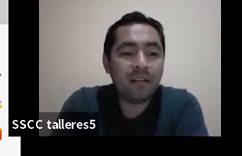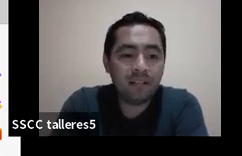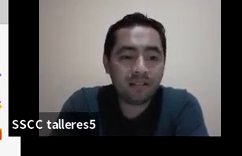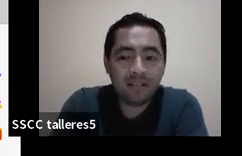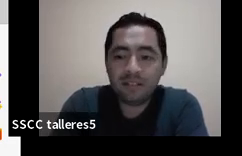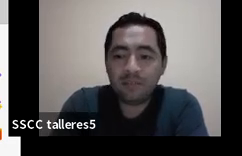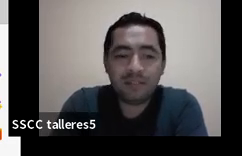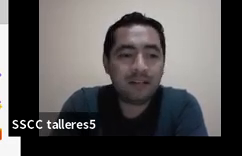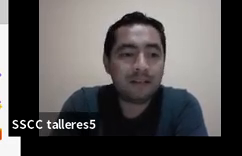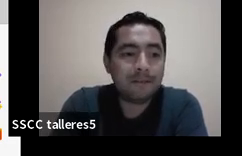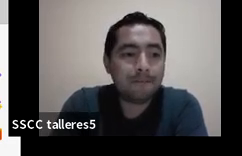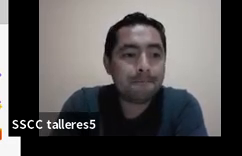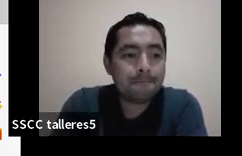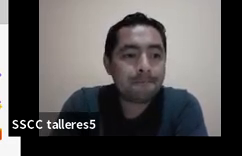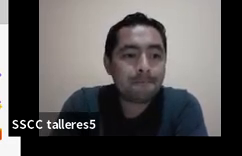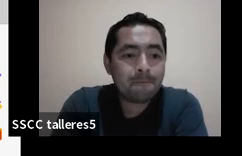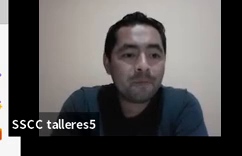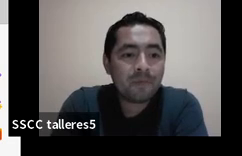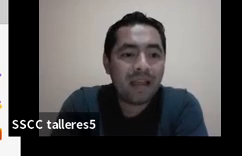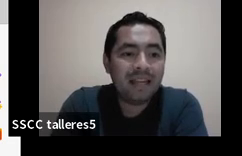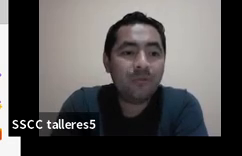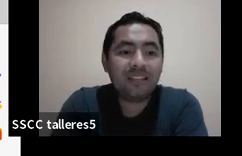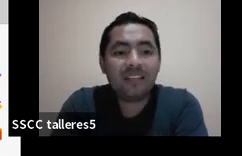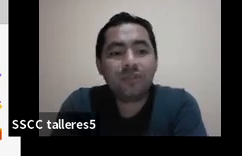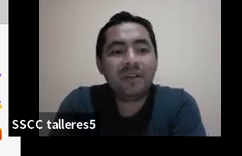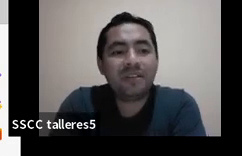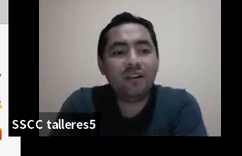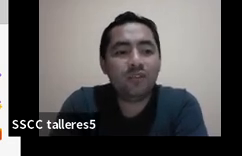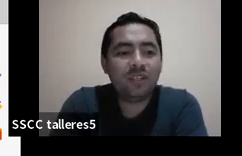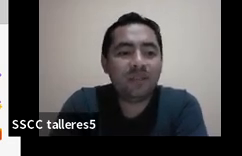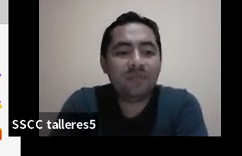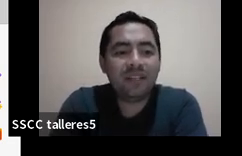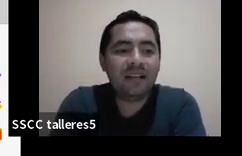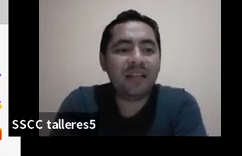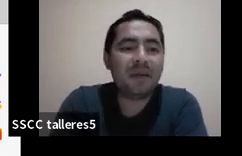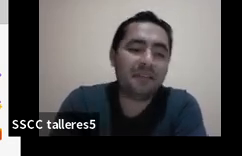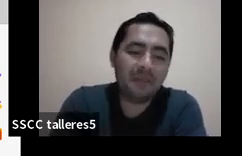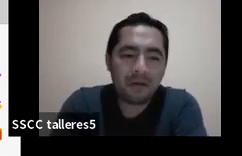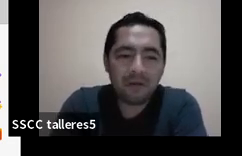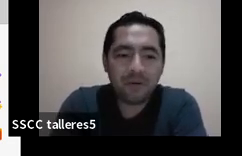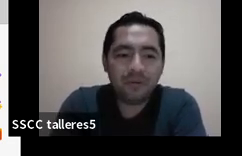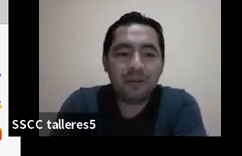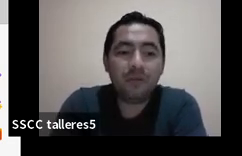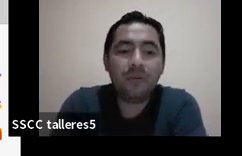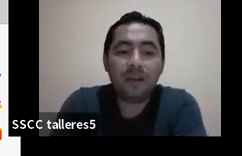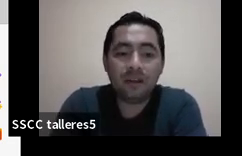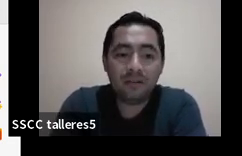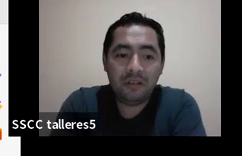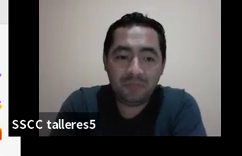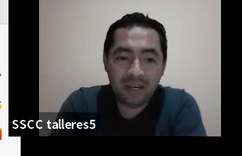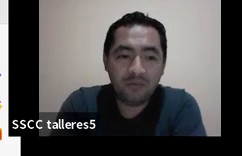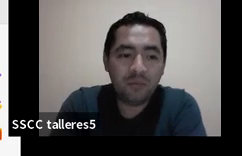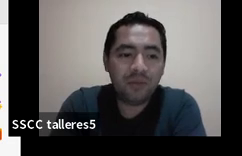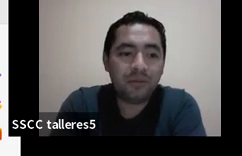Voy a mandar el link, sí, después de la clase. ¿Hay lengua de señas universal o siempre es diferente en cada país? ¿Ya? Buena pregunta, lo voy